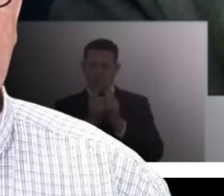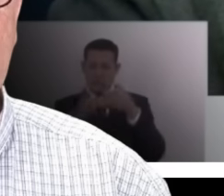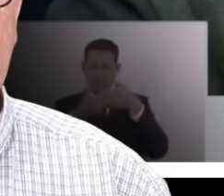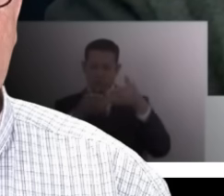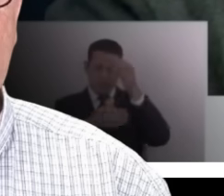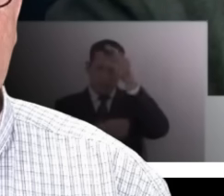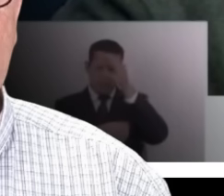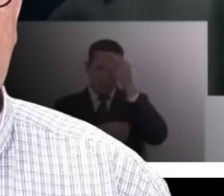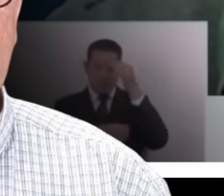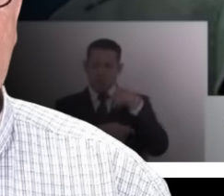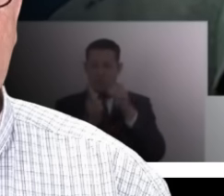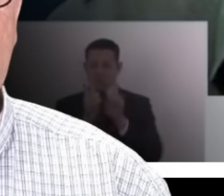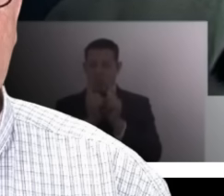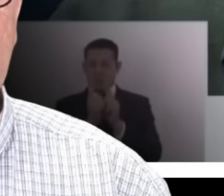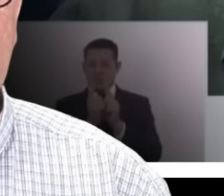cristianos.